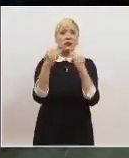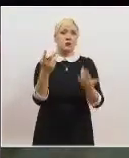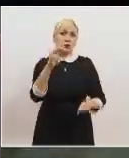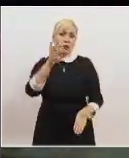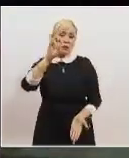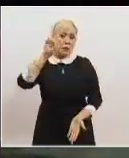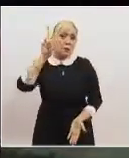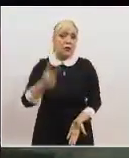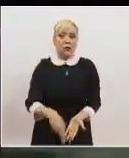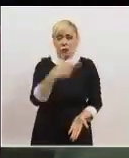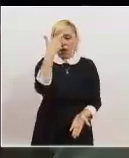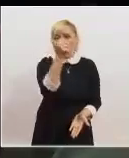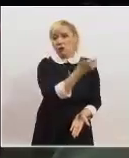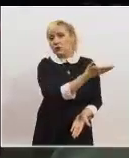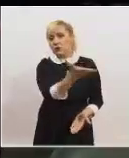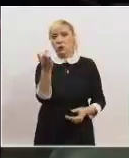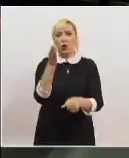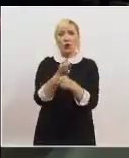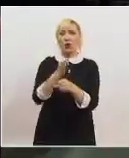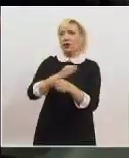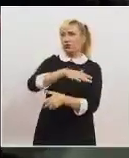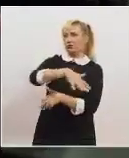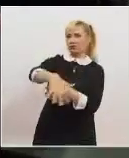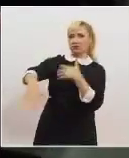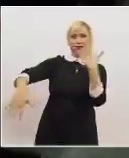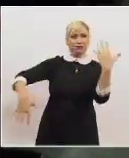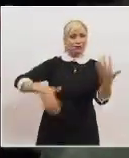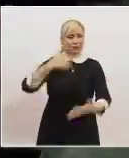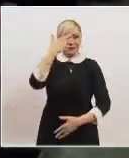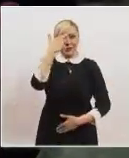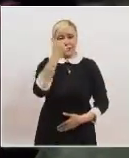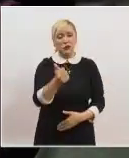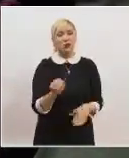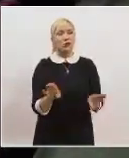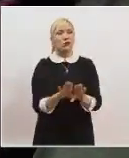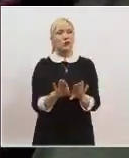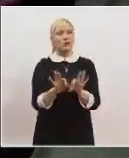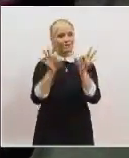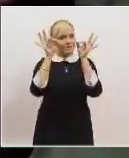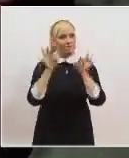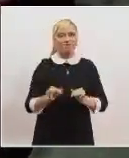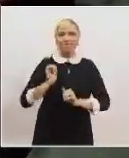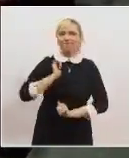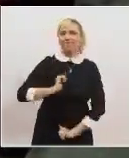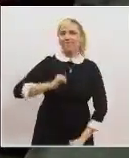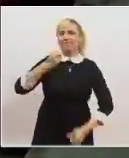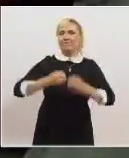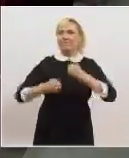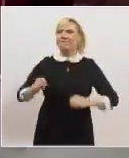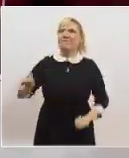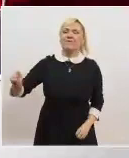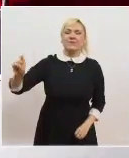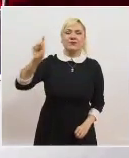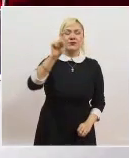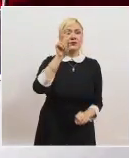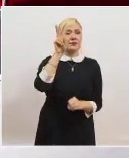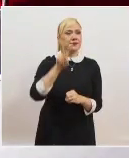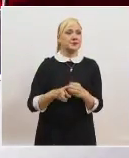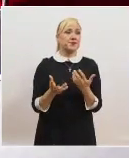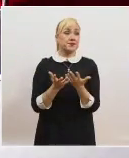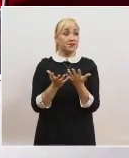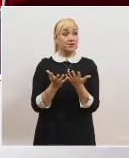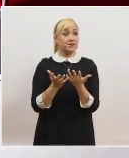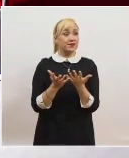Vivimos tiempos convulsos donde la legitimidad de los poderes judiciales